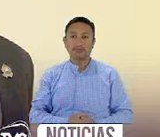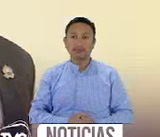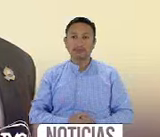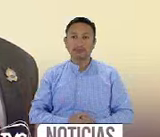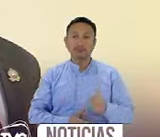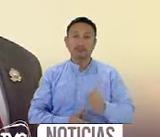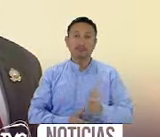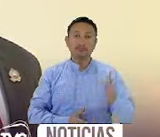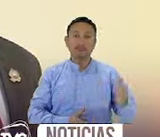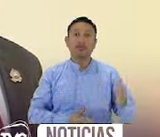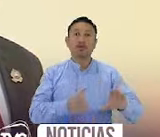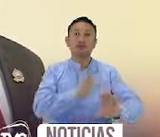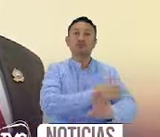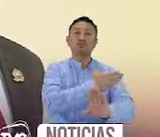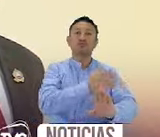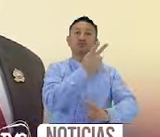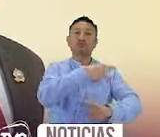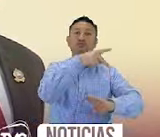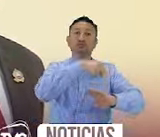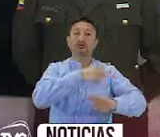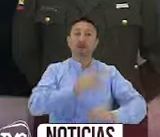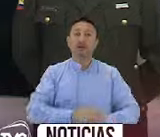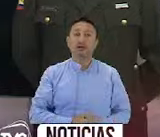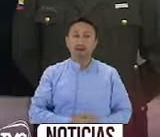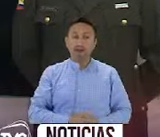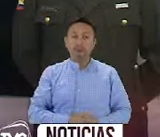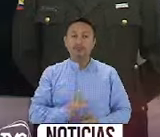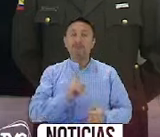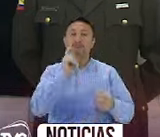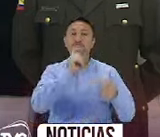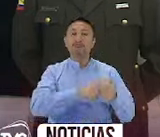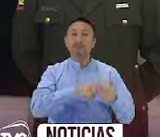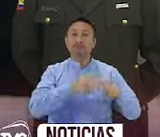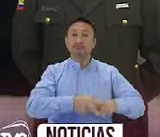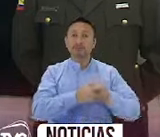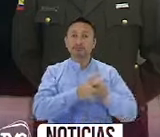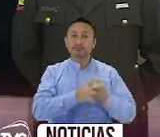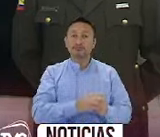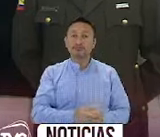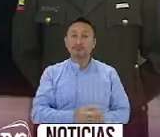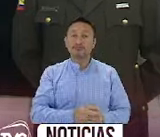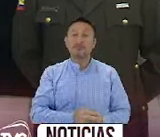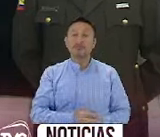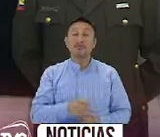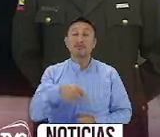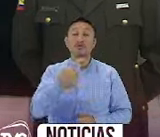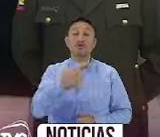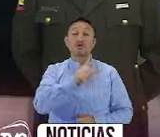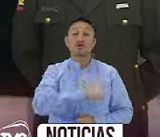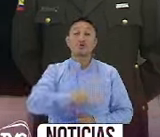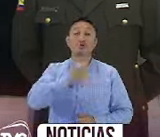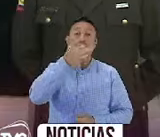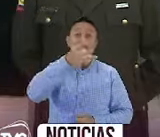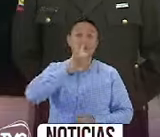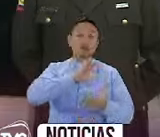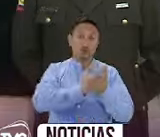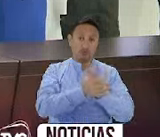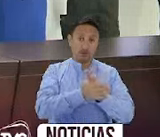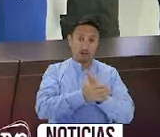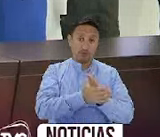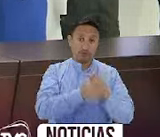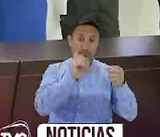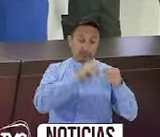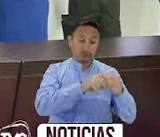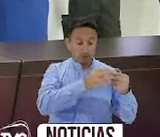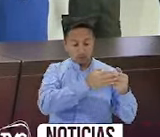músicos profesionales. Las inscripciones iniciarán a partir de las 0 horas del próximo lunes 18 de noviembre y se cerrarán a